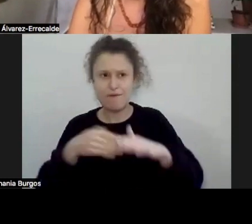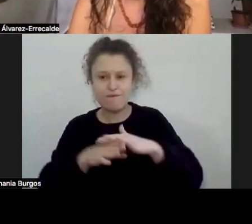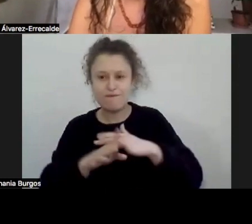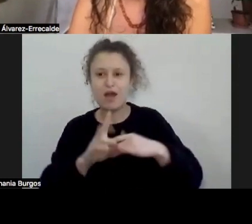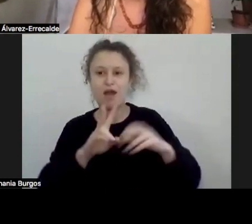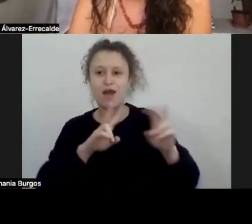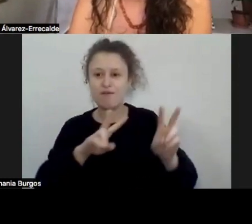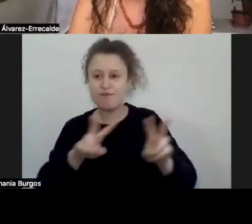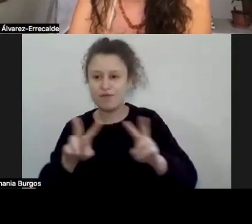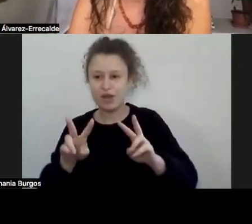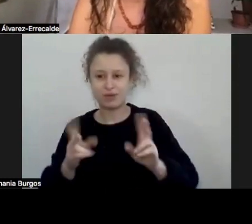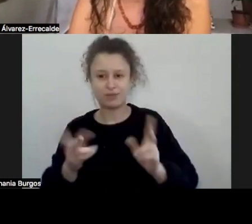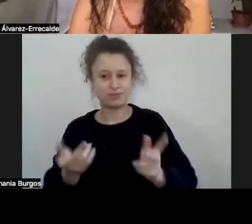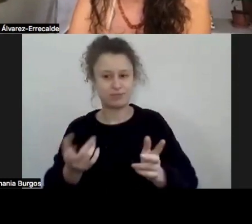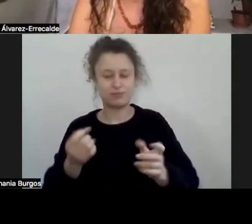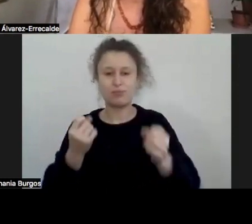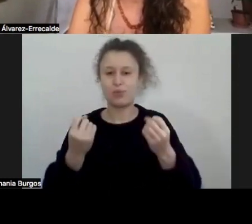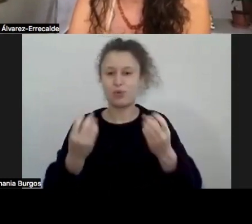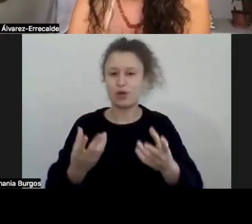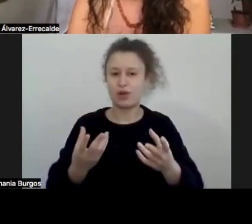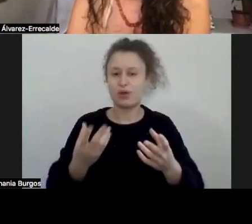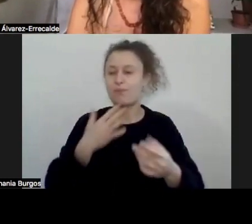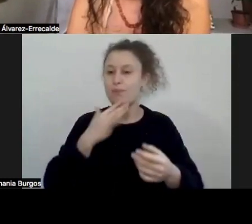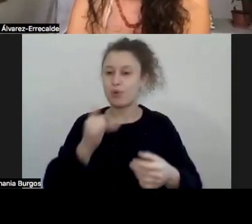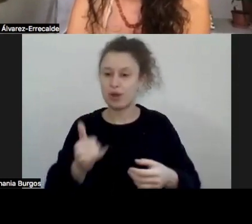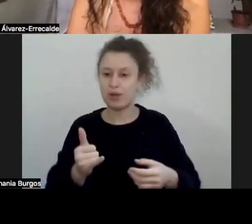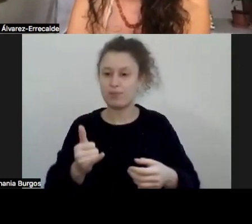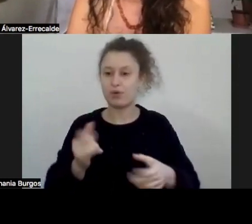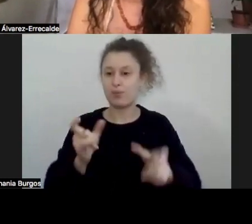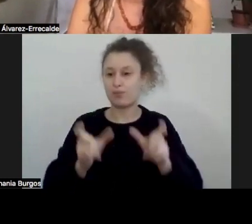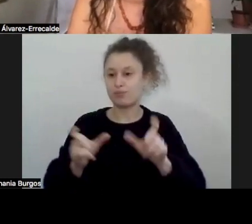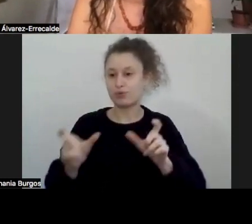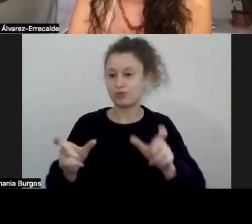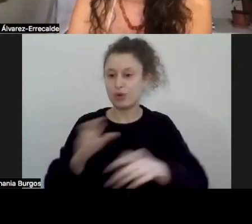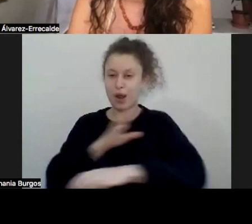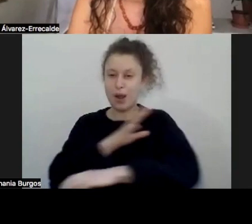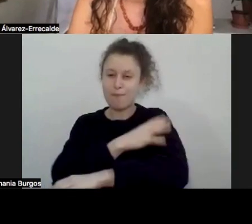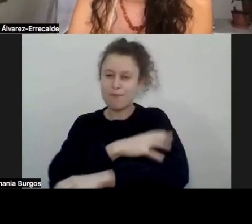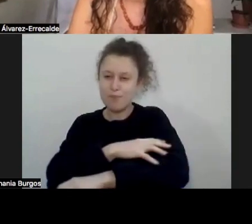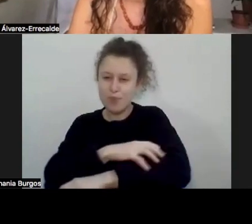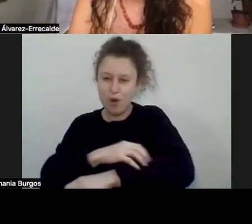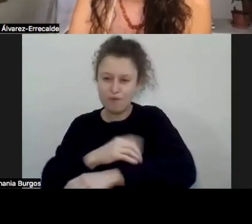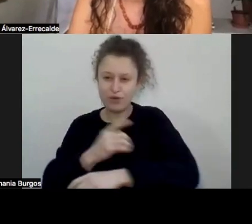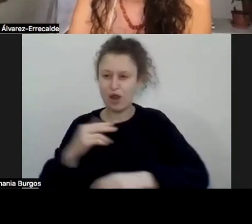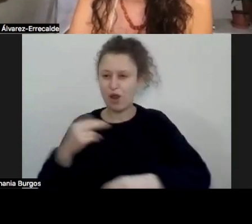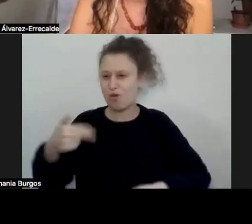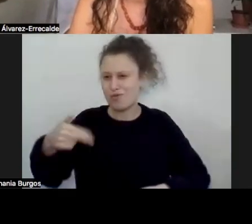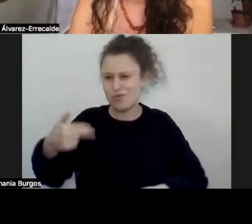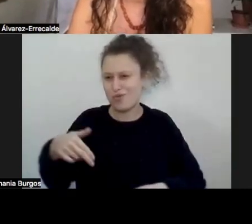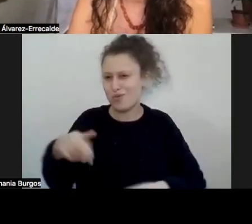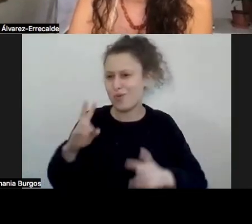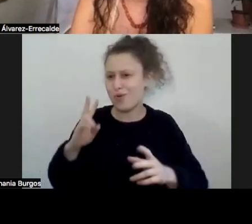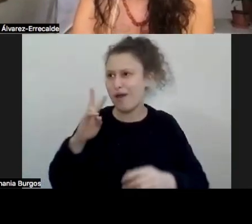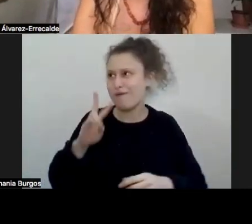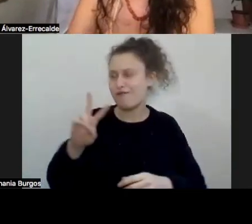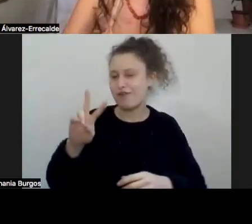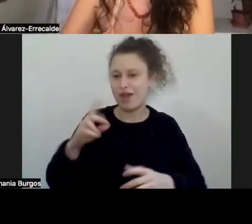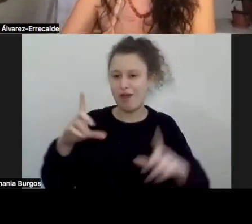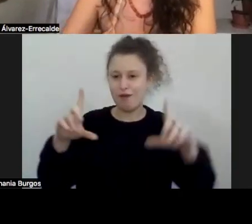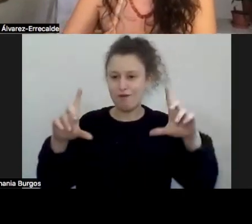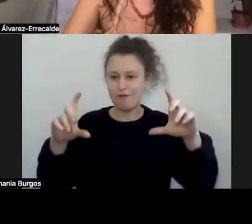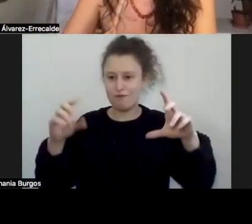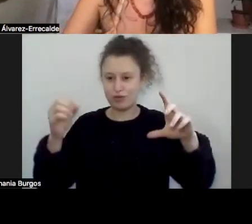imágenes de las personas con más vulnerabilidad. Y para mí lo importante era que esto fuese por y para